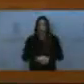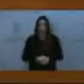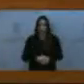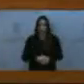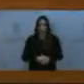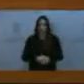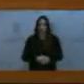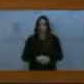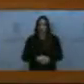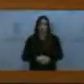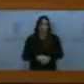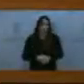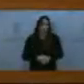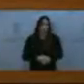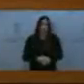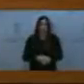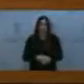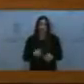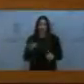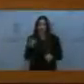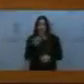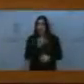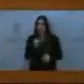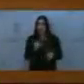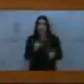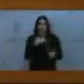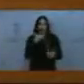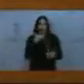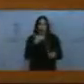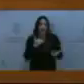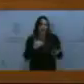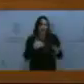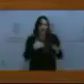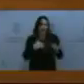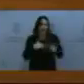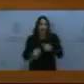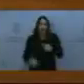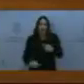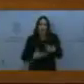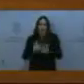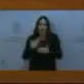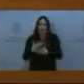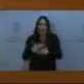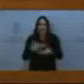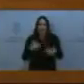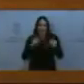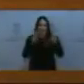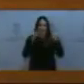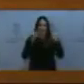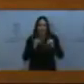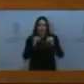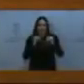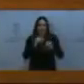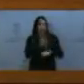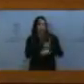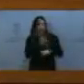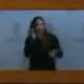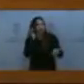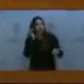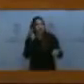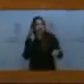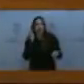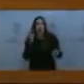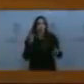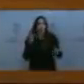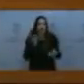Bueno, es la tira y afloja de todas las semanas y todos los días casi en un medio de comunicación. Esta consejera ha conseguido, como en los circos, el más